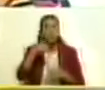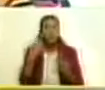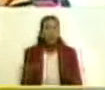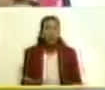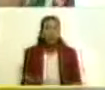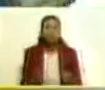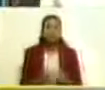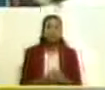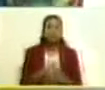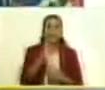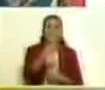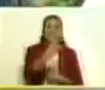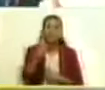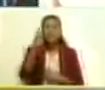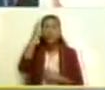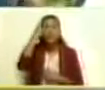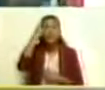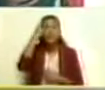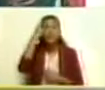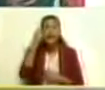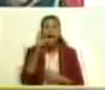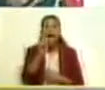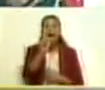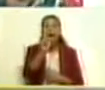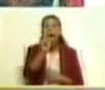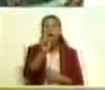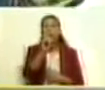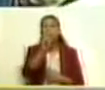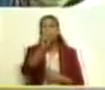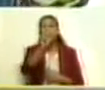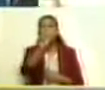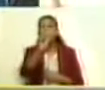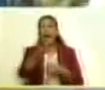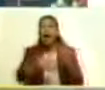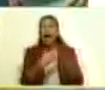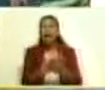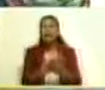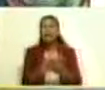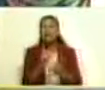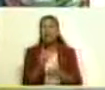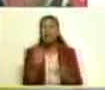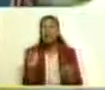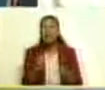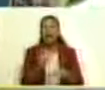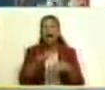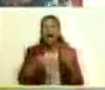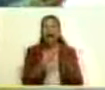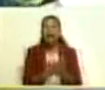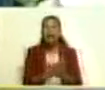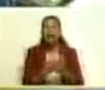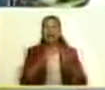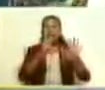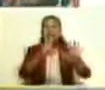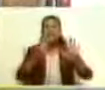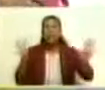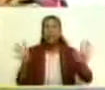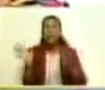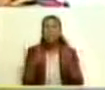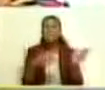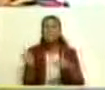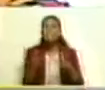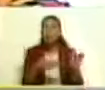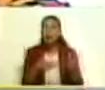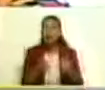doy 21 días de la Ruta 7T hasta el 19 de marzo para aterrizar toda la